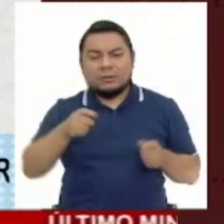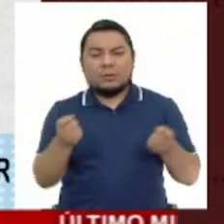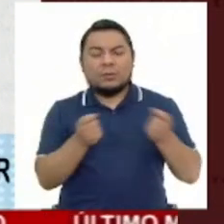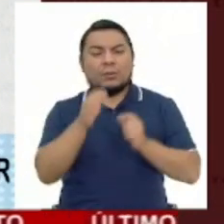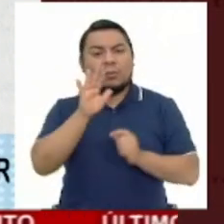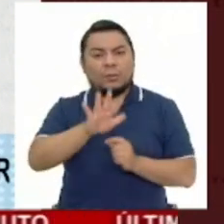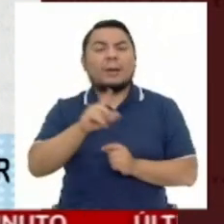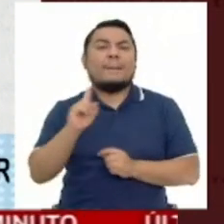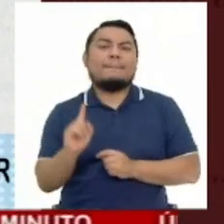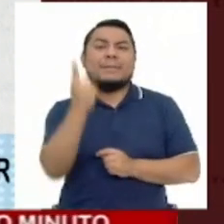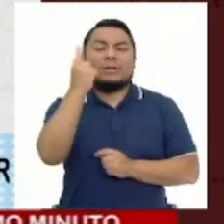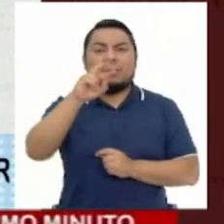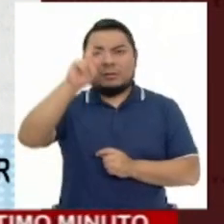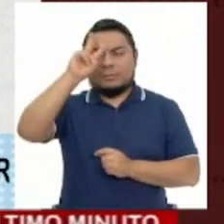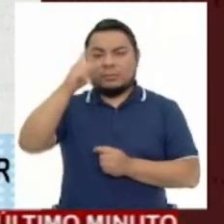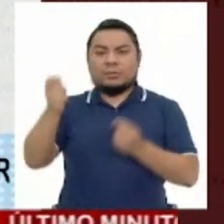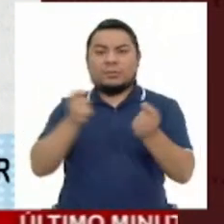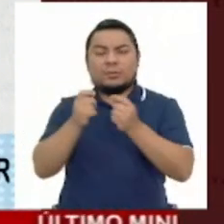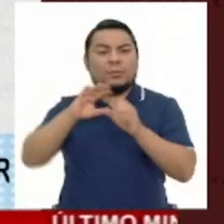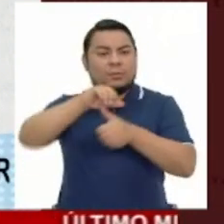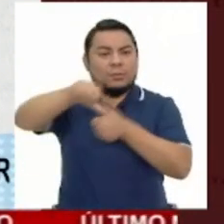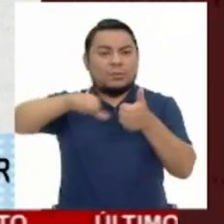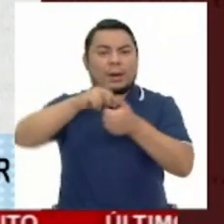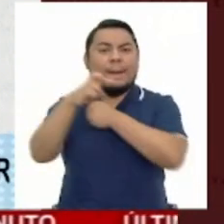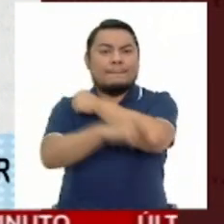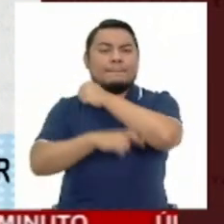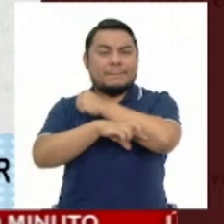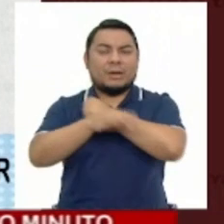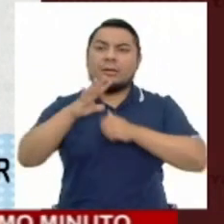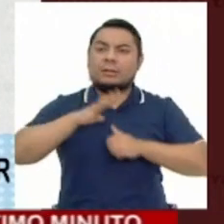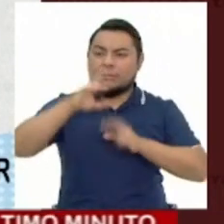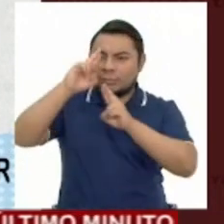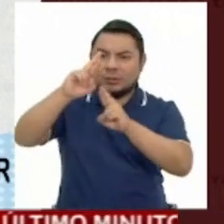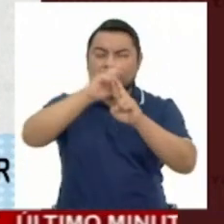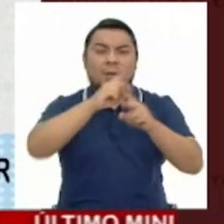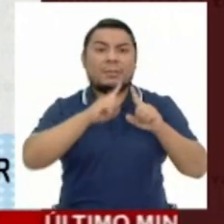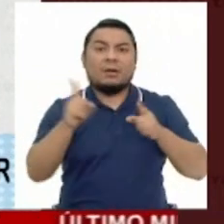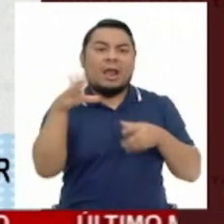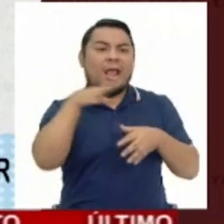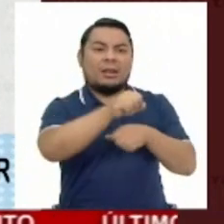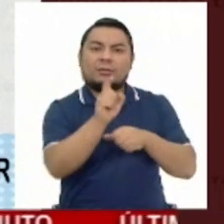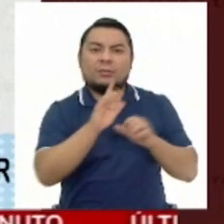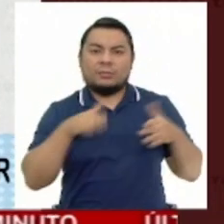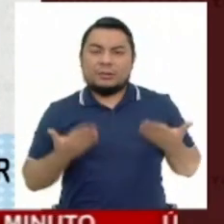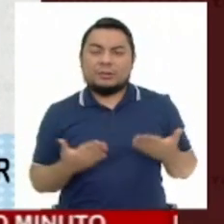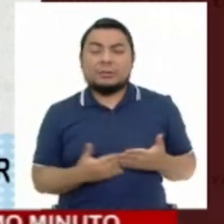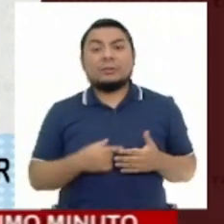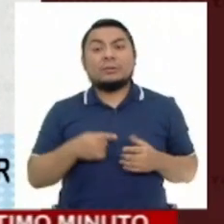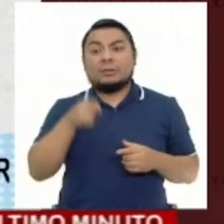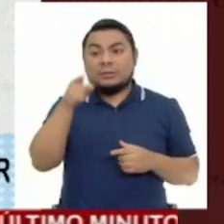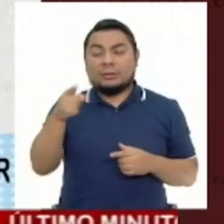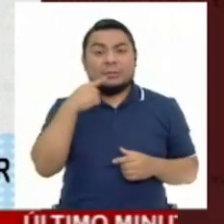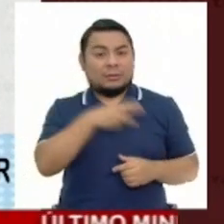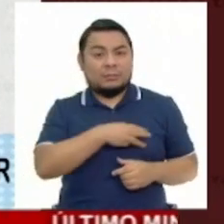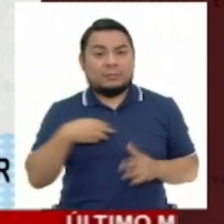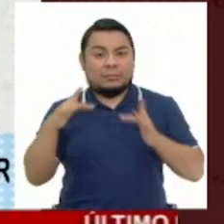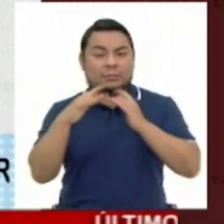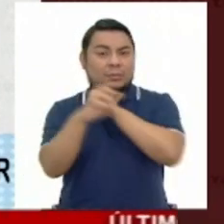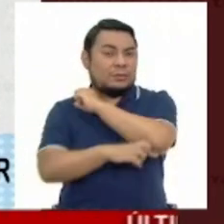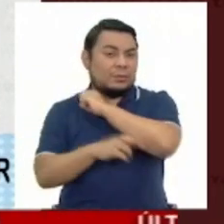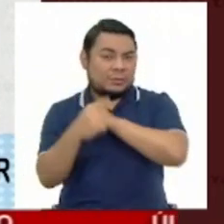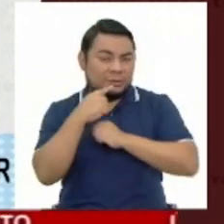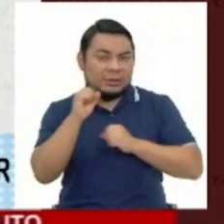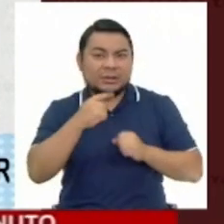autonomía de principios rectores de la convivencia entre países de América Latina. Finalmente, el canciller Maurtua guardó silencio